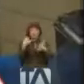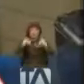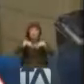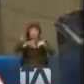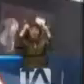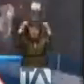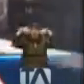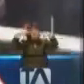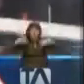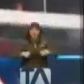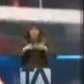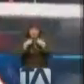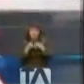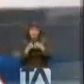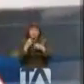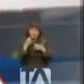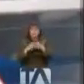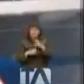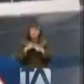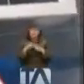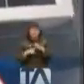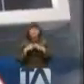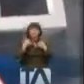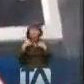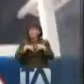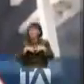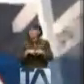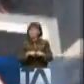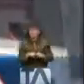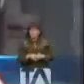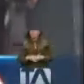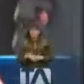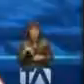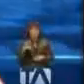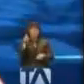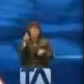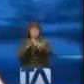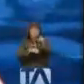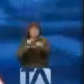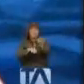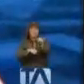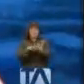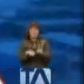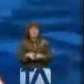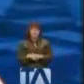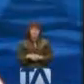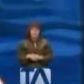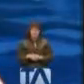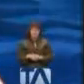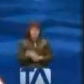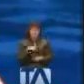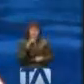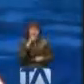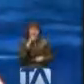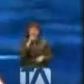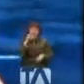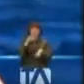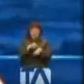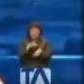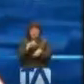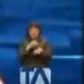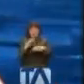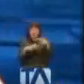aguacero similar, las consecuencias podrían ser las mismas. Se calcula que la ampliación de los colectores le tomará al SECOF